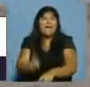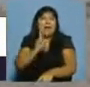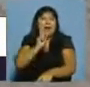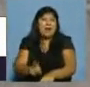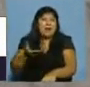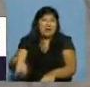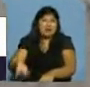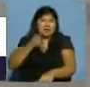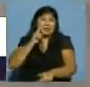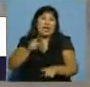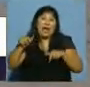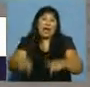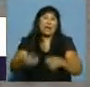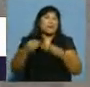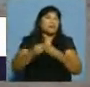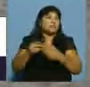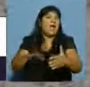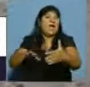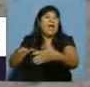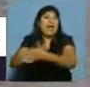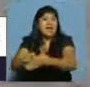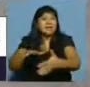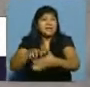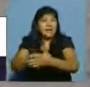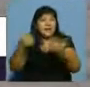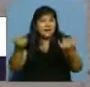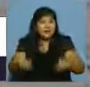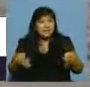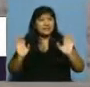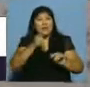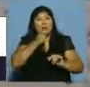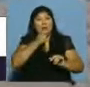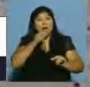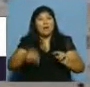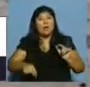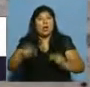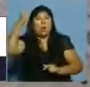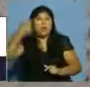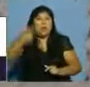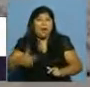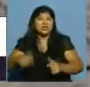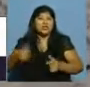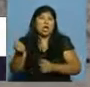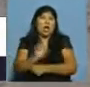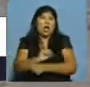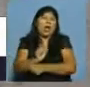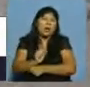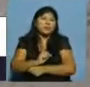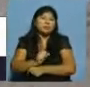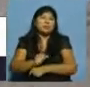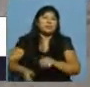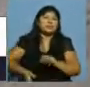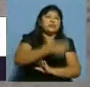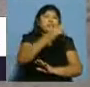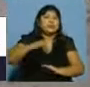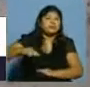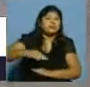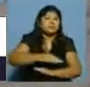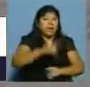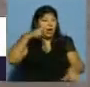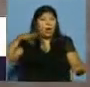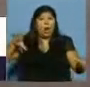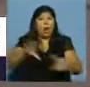ocurrido algunos accidentes de tránsito. Imagínense, los que circulan por la ruta con intenciones de ir hacia la zona sur se encuentran de repente con estos